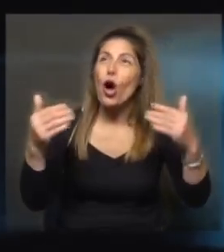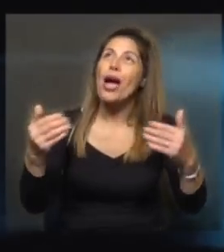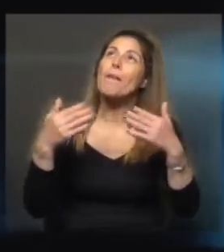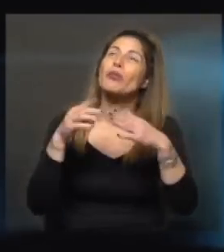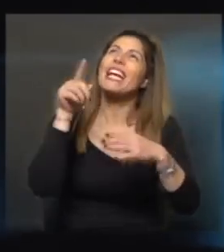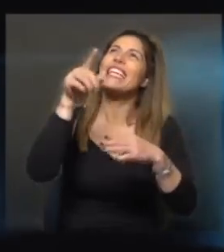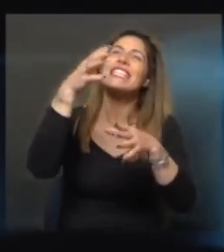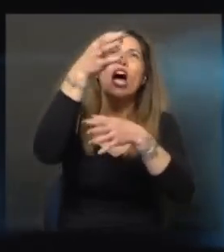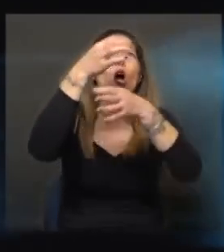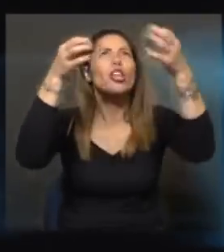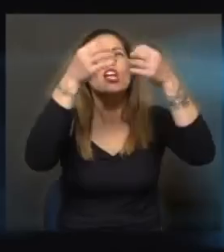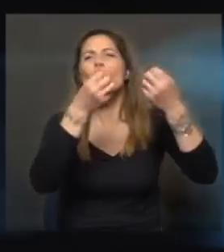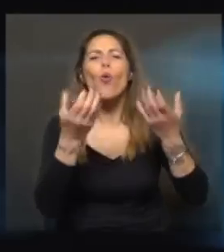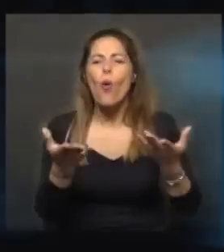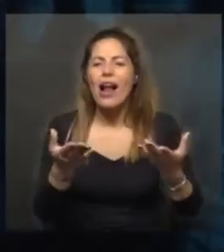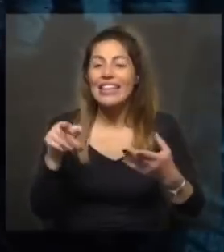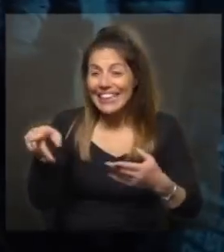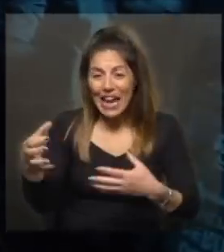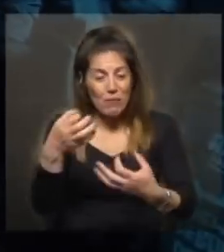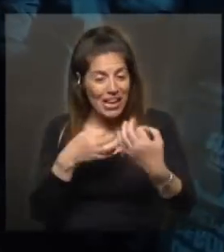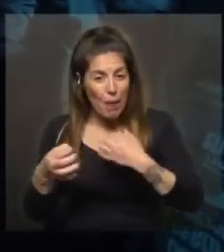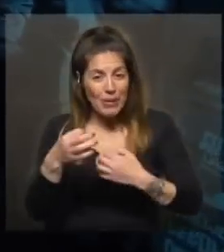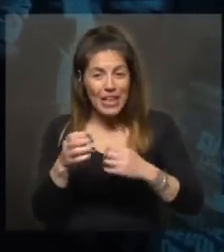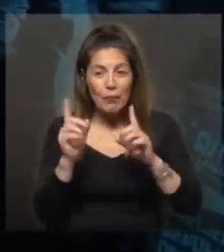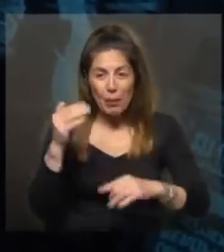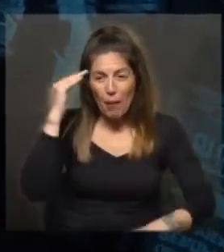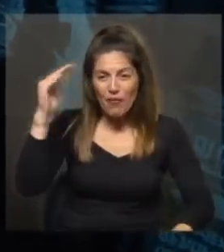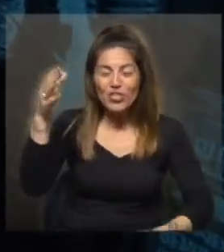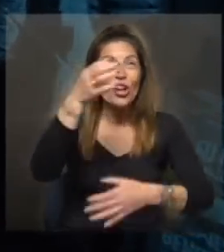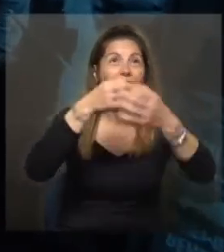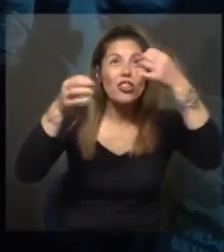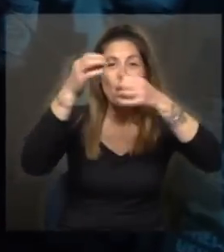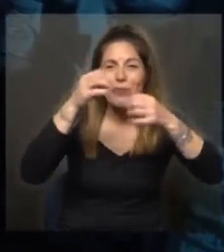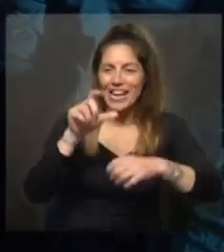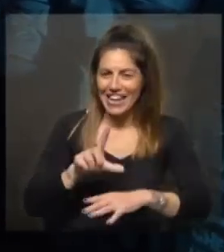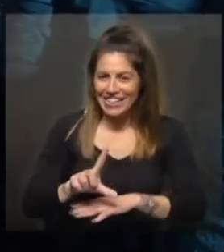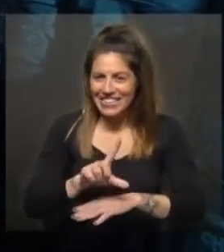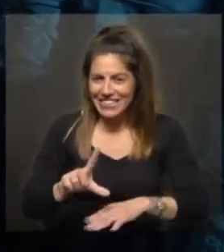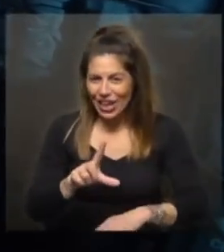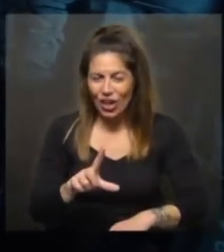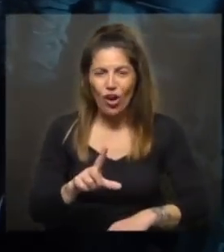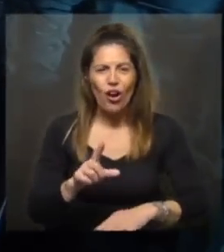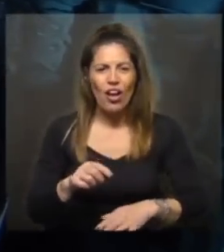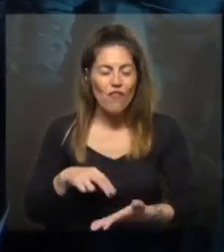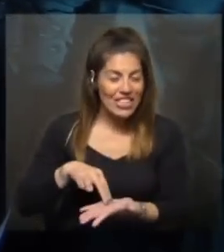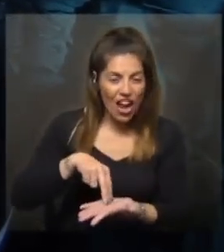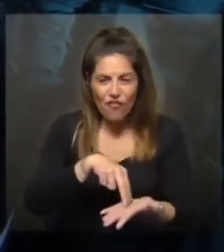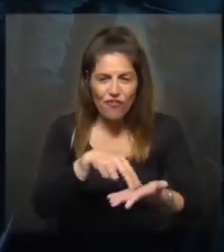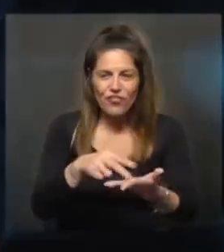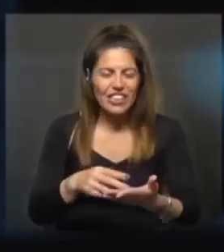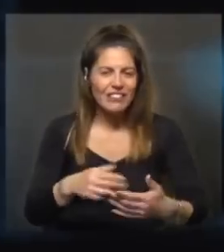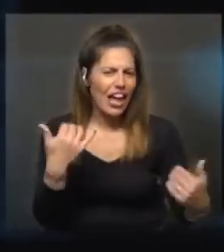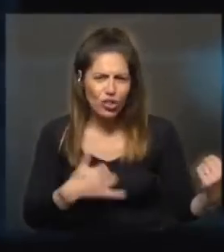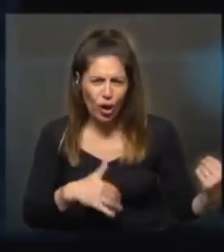y esa constelación cuál es y que te la explique porque fue profesor de astronomía en el Liceo serfista toca